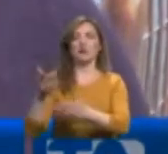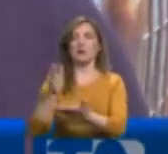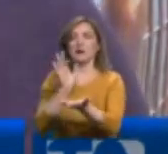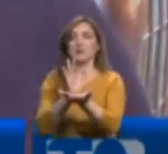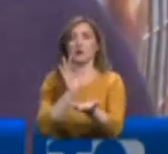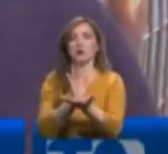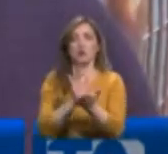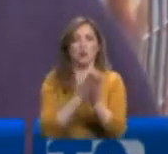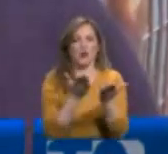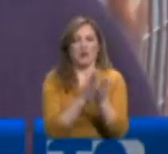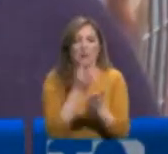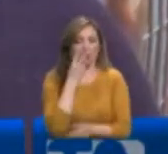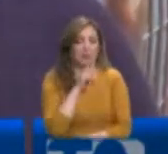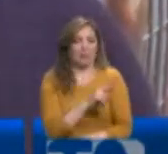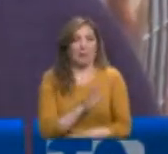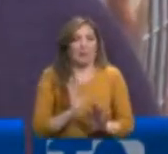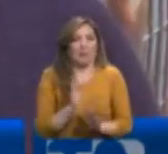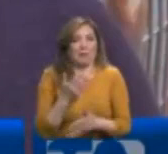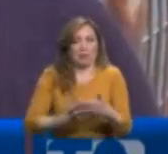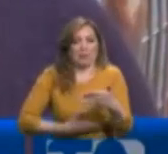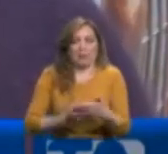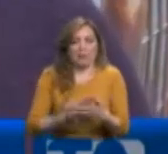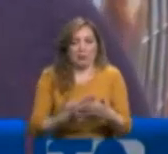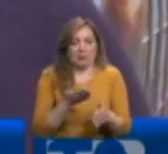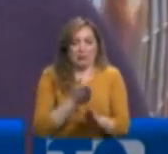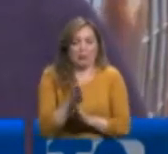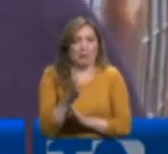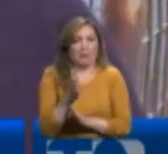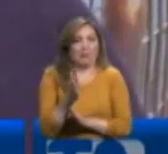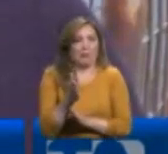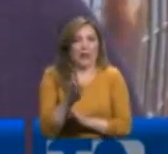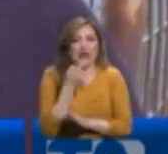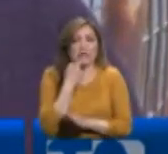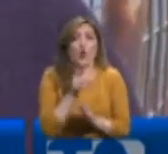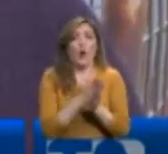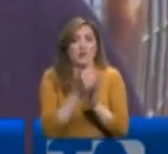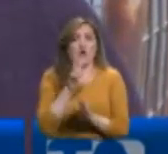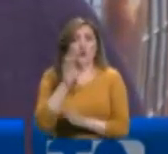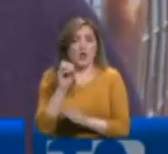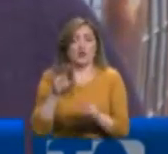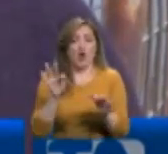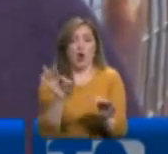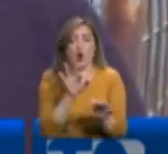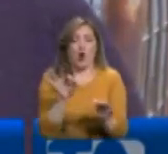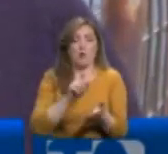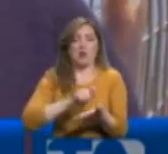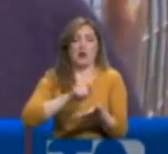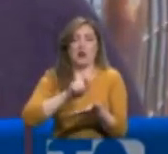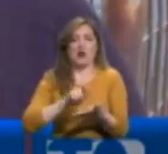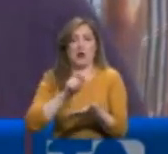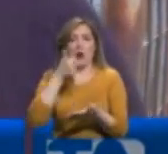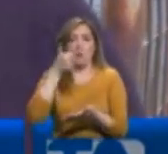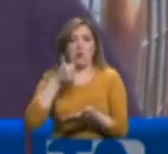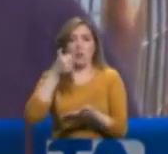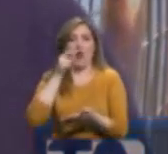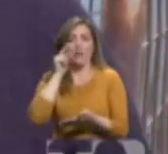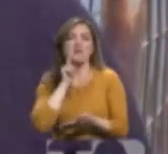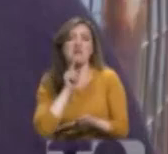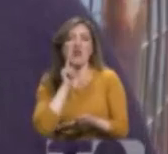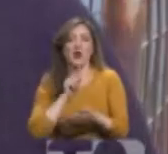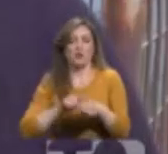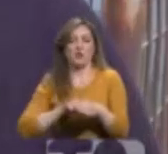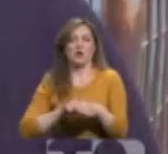He visto únicamente un peritaje documentológico que dice que hay un cuaderno de 30 páginas escrito con tinta negra, no dice nada más. Ese